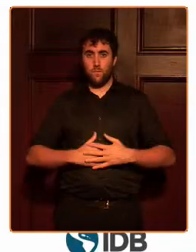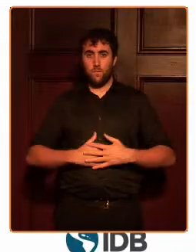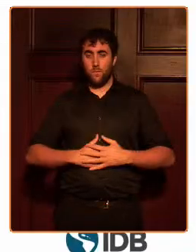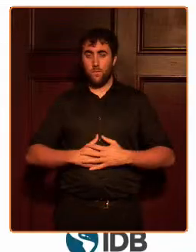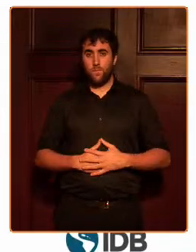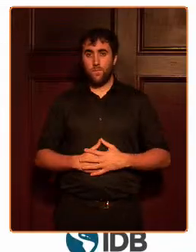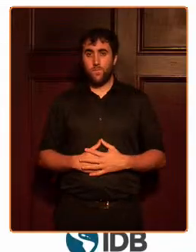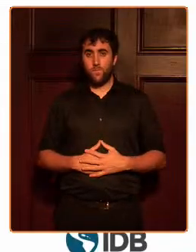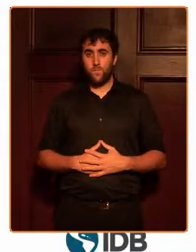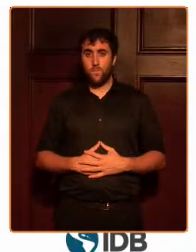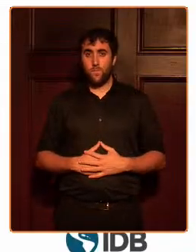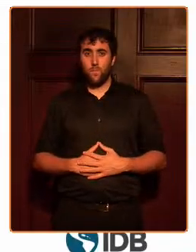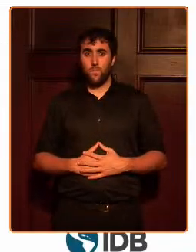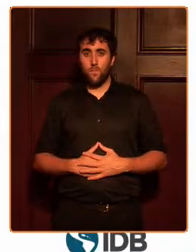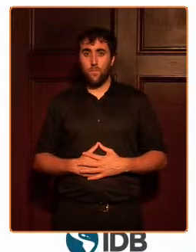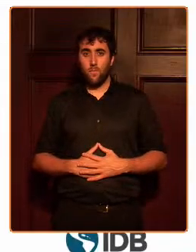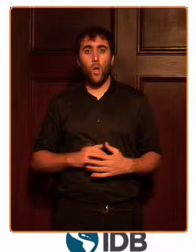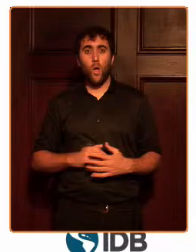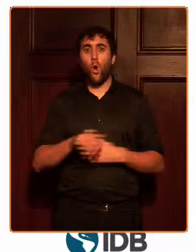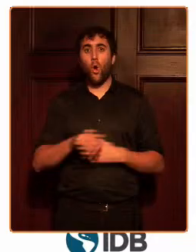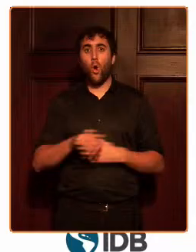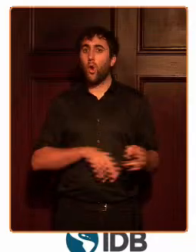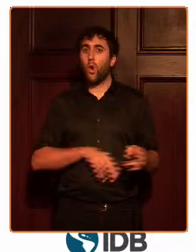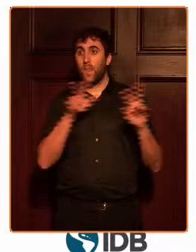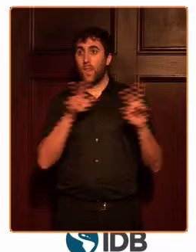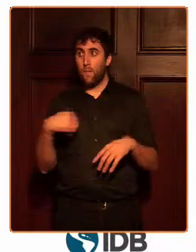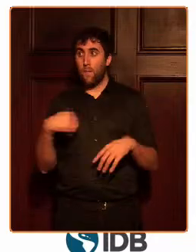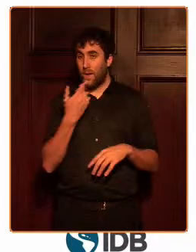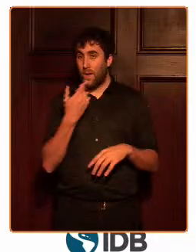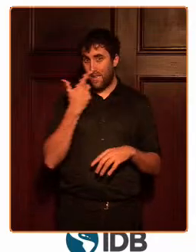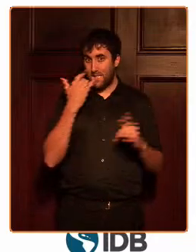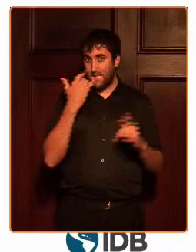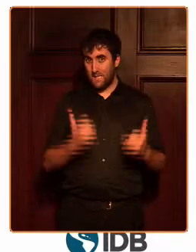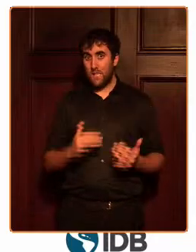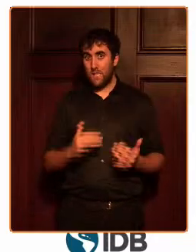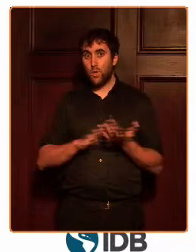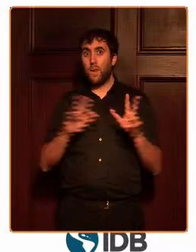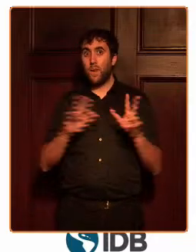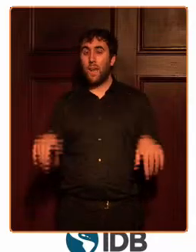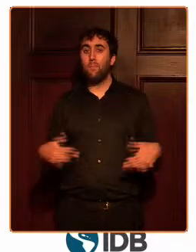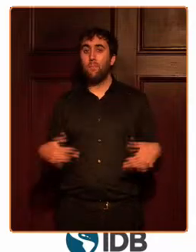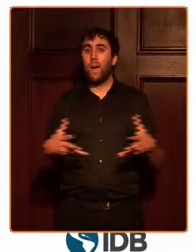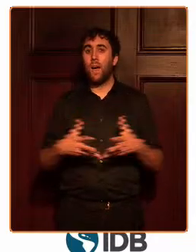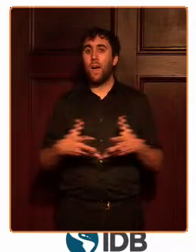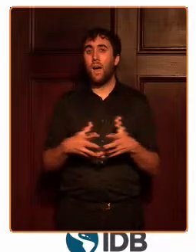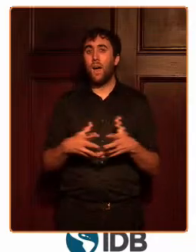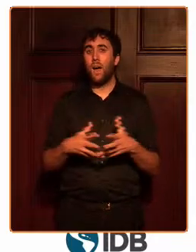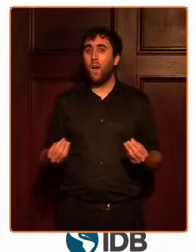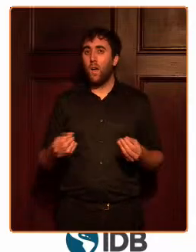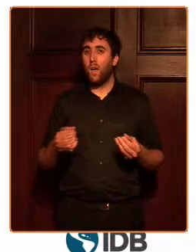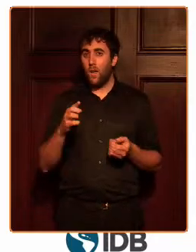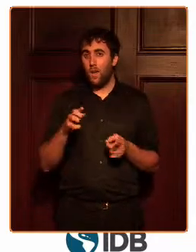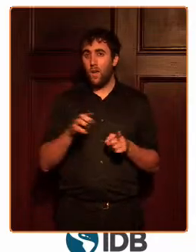El otro tema interesante que mencionaba antes y que la data confirma es que